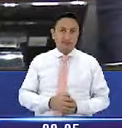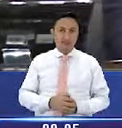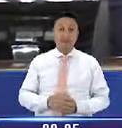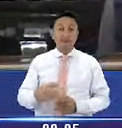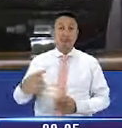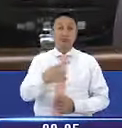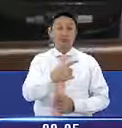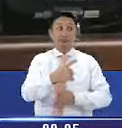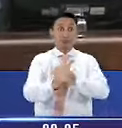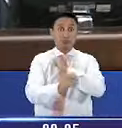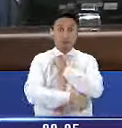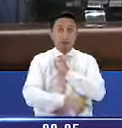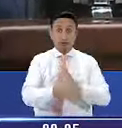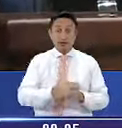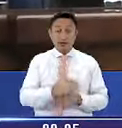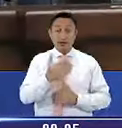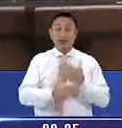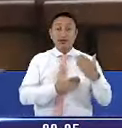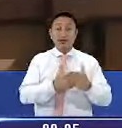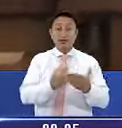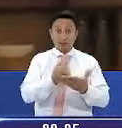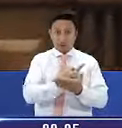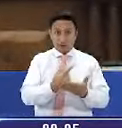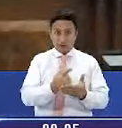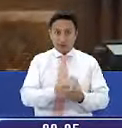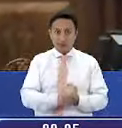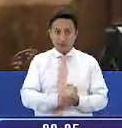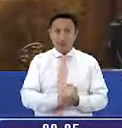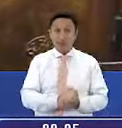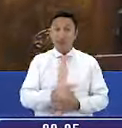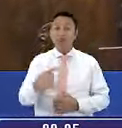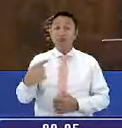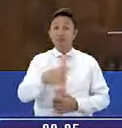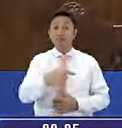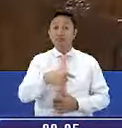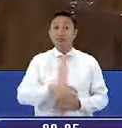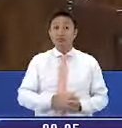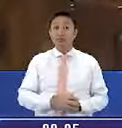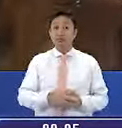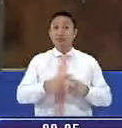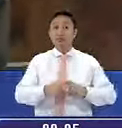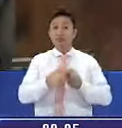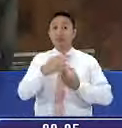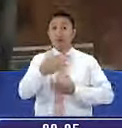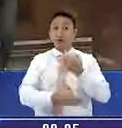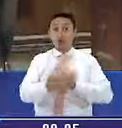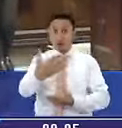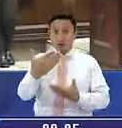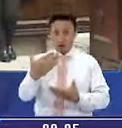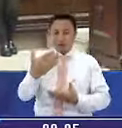ser sancionada en las próximas semanas, incluso podría perderse el inicio del juicio